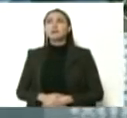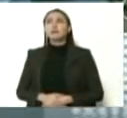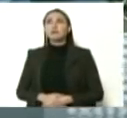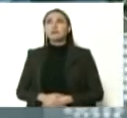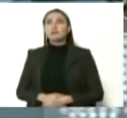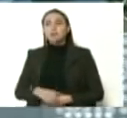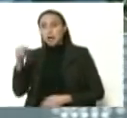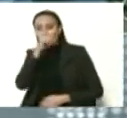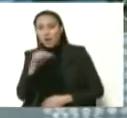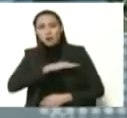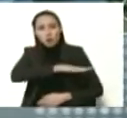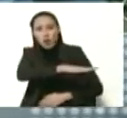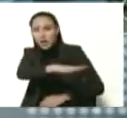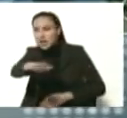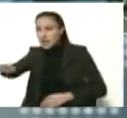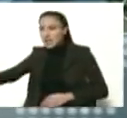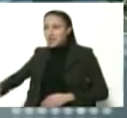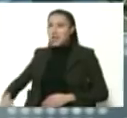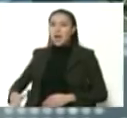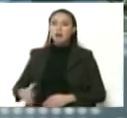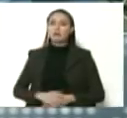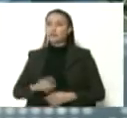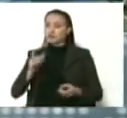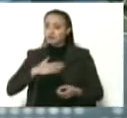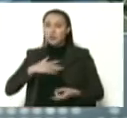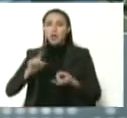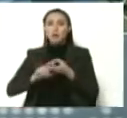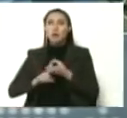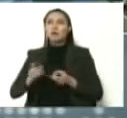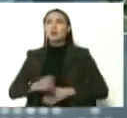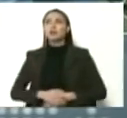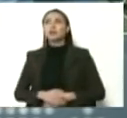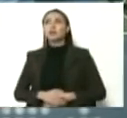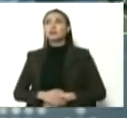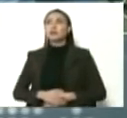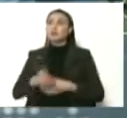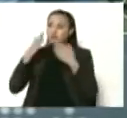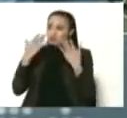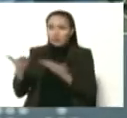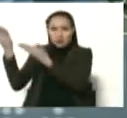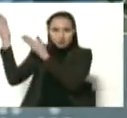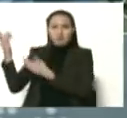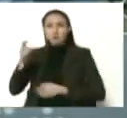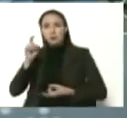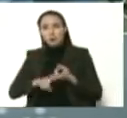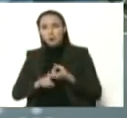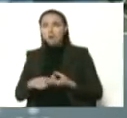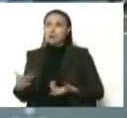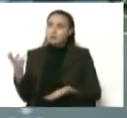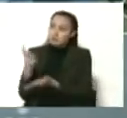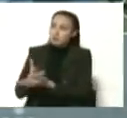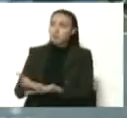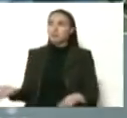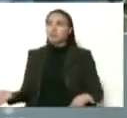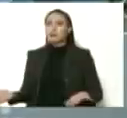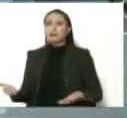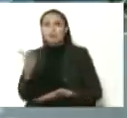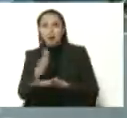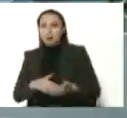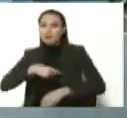llano. Cilita Flores de Maduro. Oye, el camarógrafo no la toma. Ah, la tomó por fin, después de media